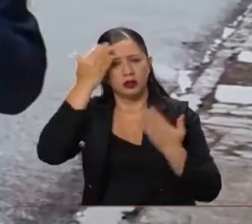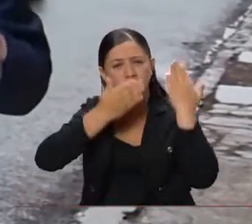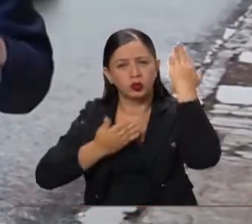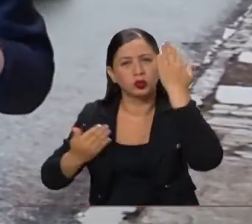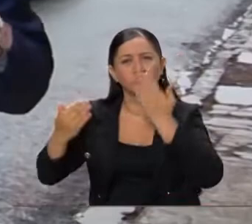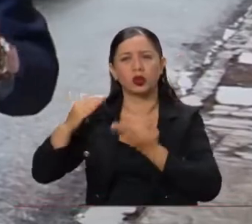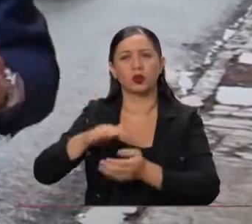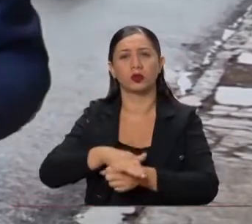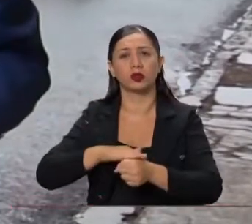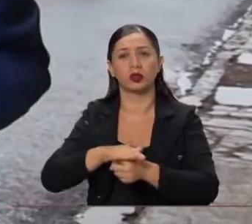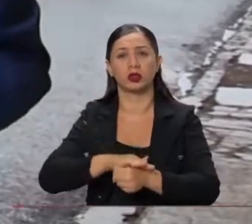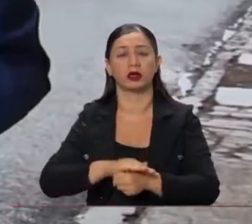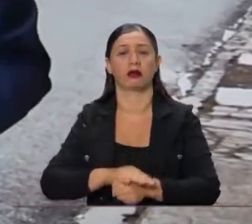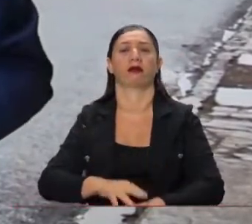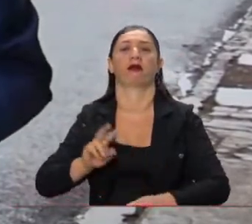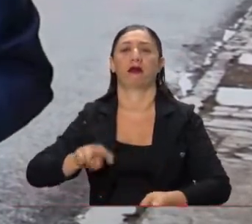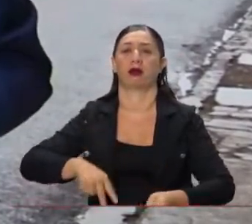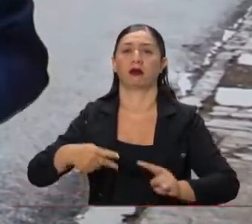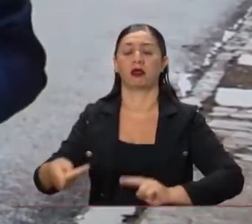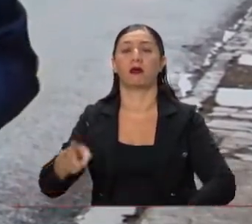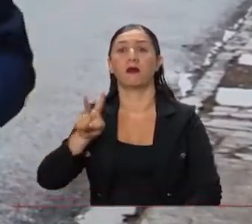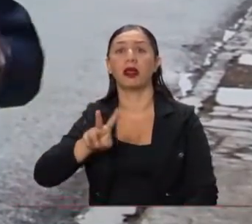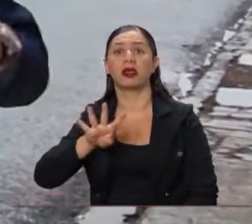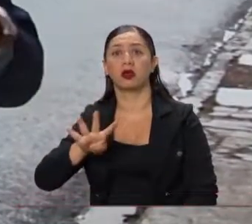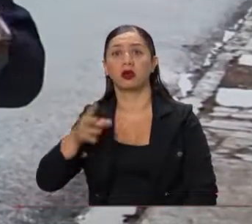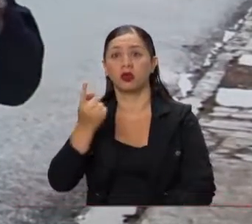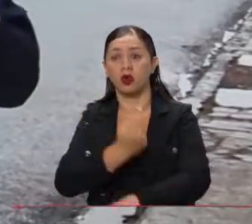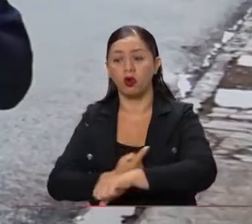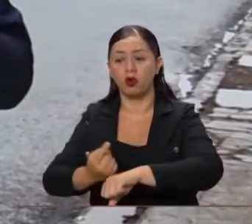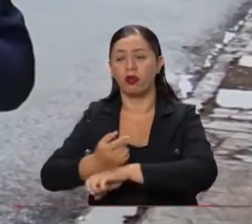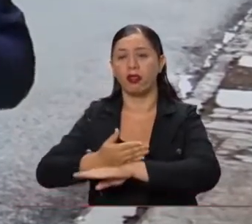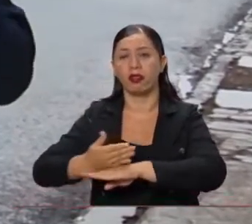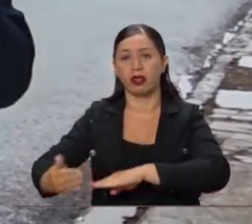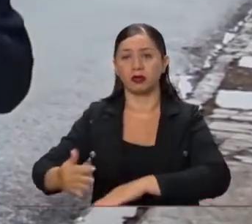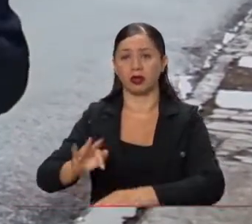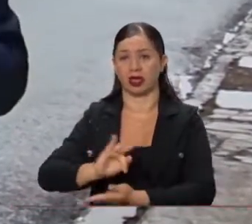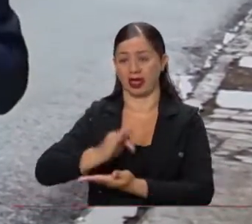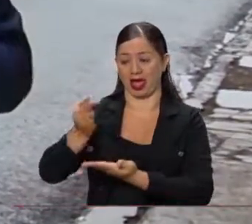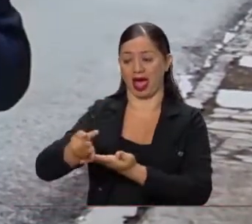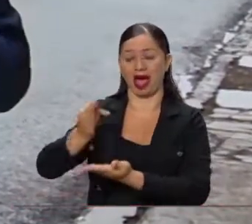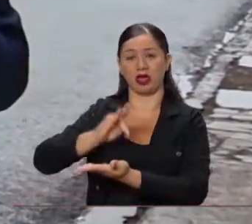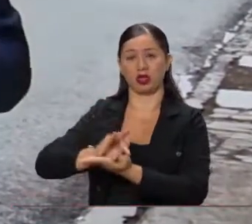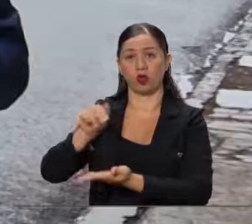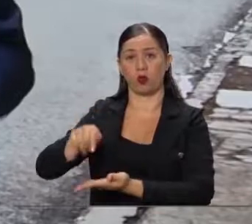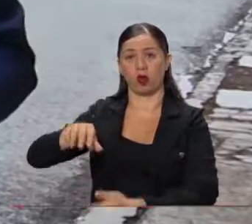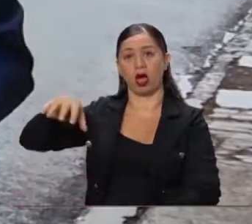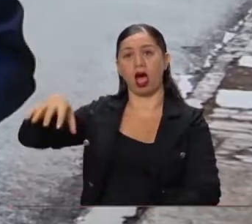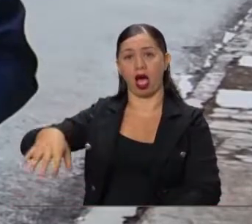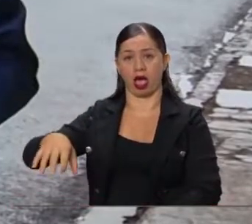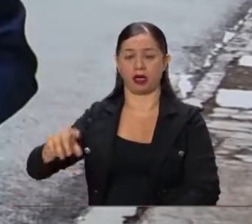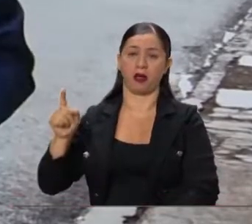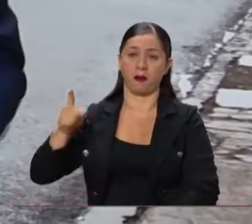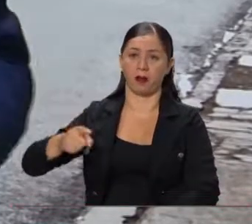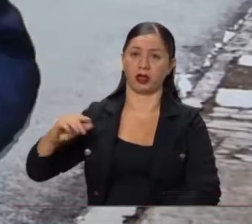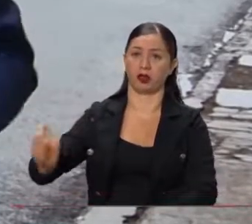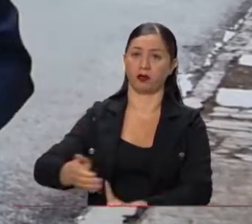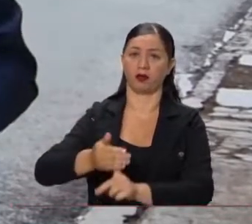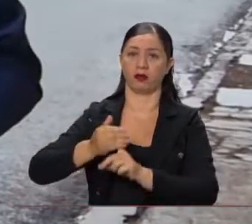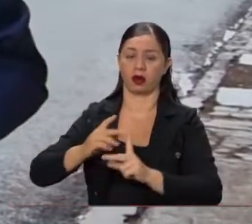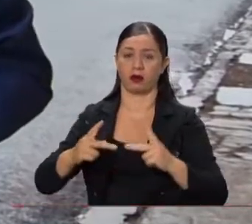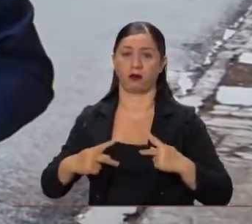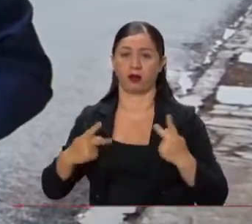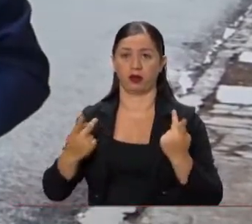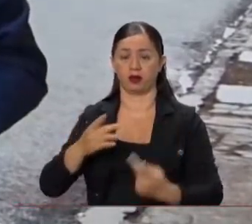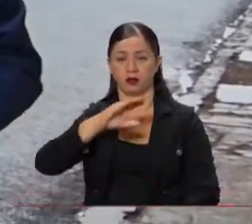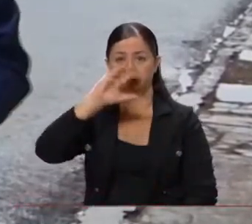que paradójicamente se da casi 24 horas después de que en Tumaco se instalara el puesto de mando unificado por la vida para el